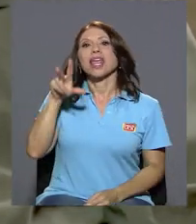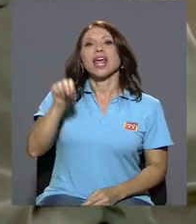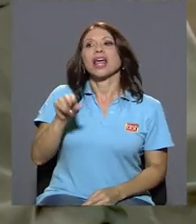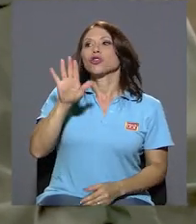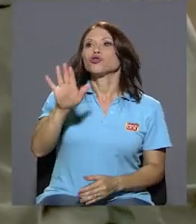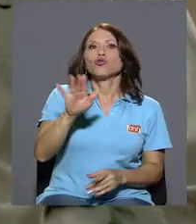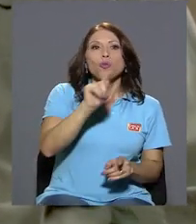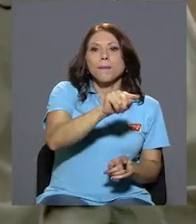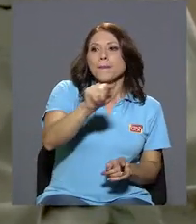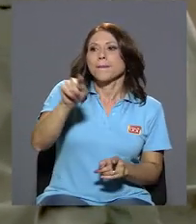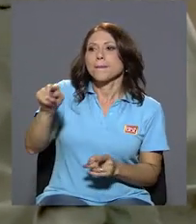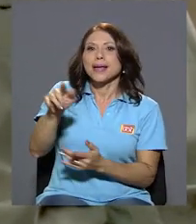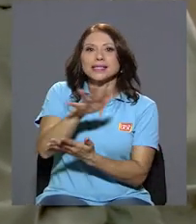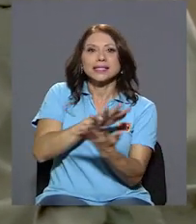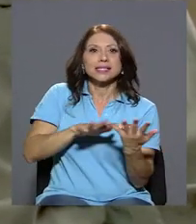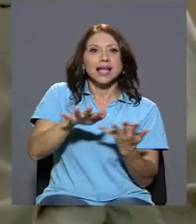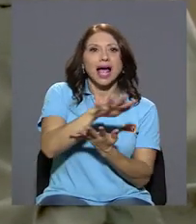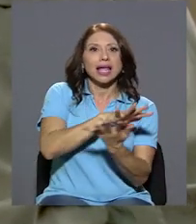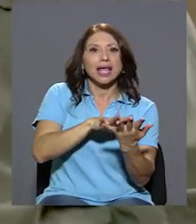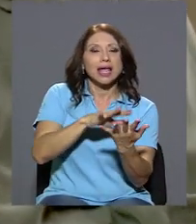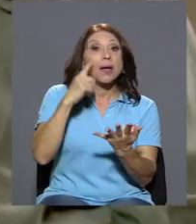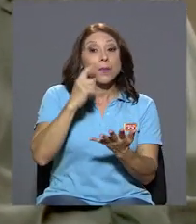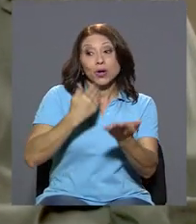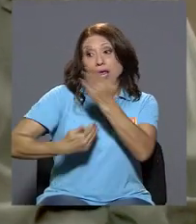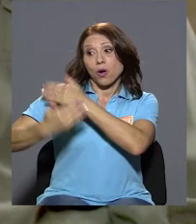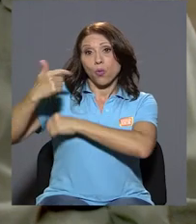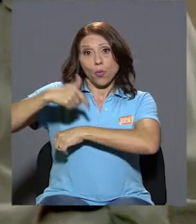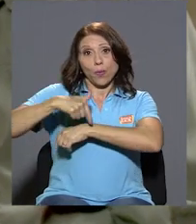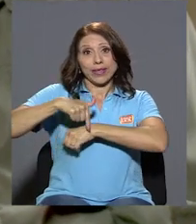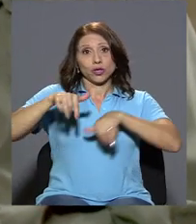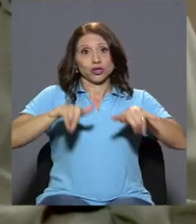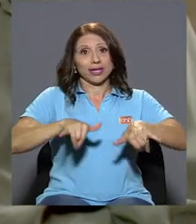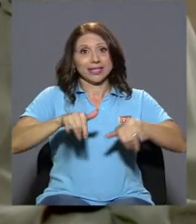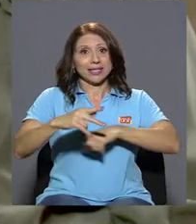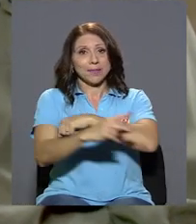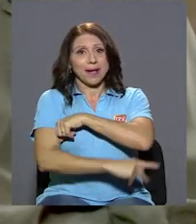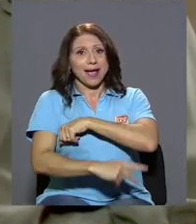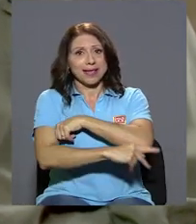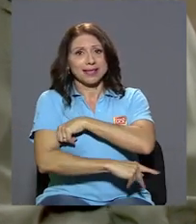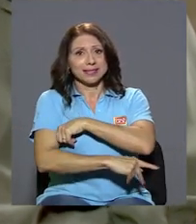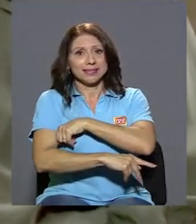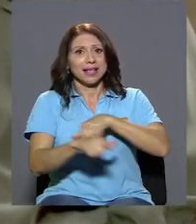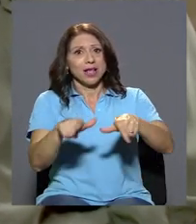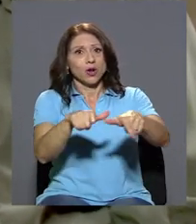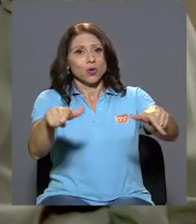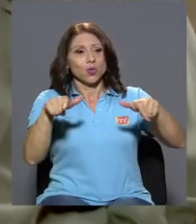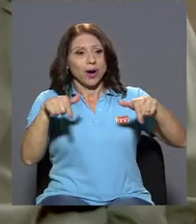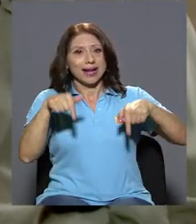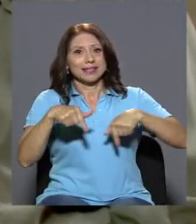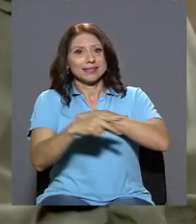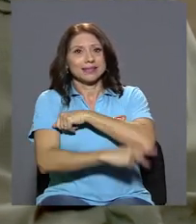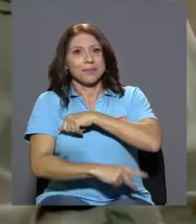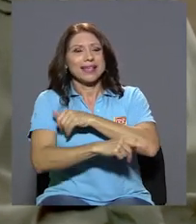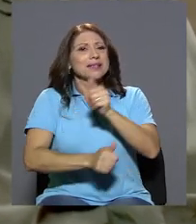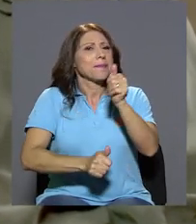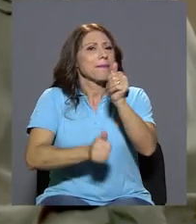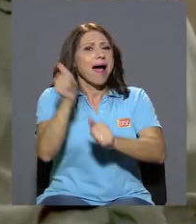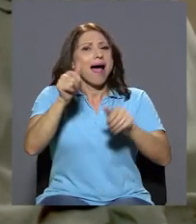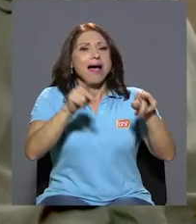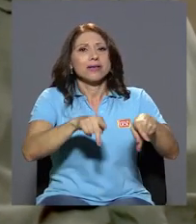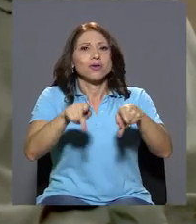mestizaje porque hubo momentos en este país donde el lugares de este país donde la mayoría de la población